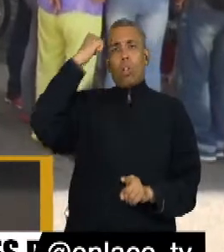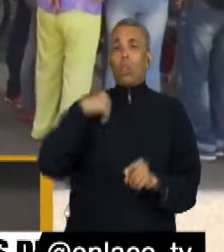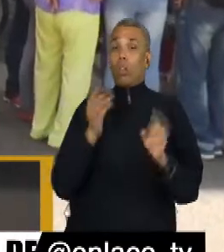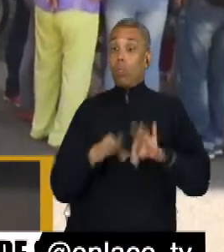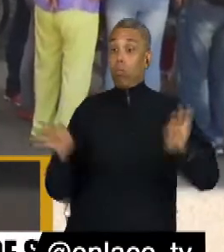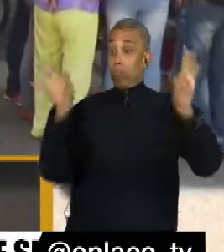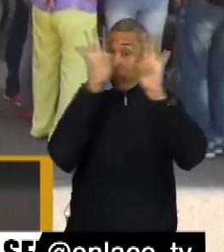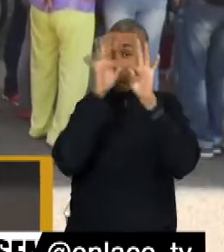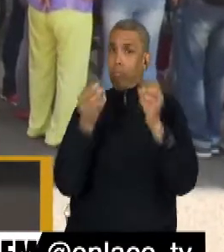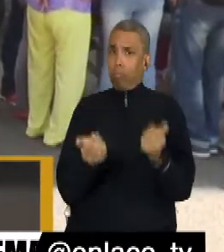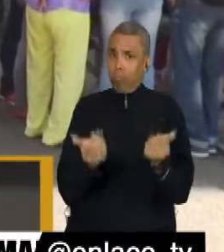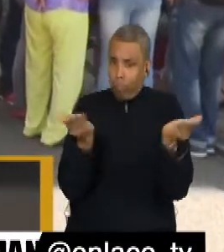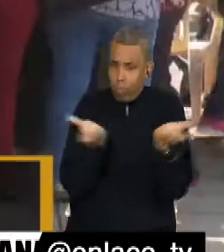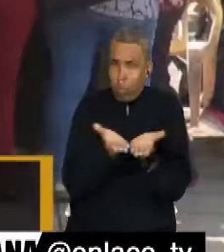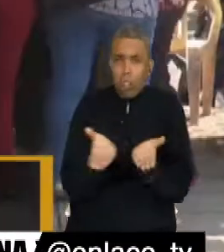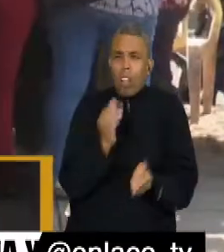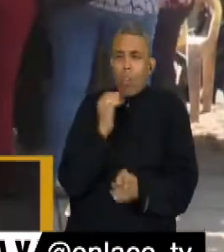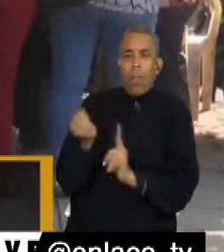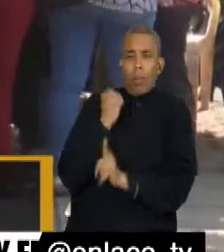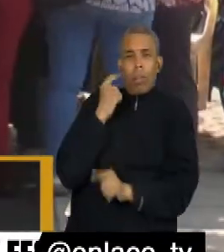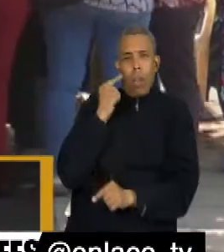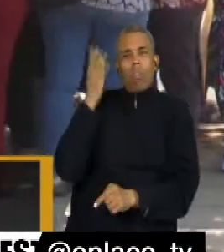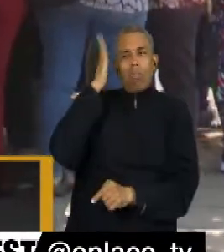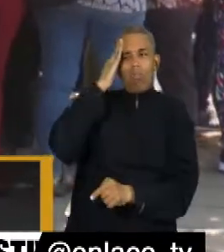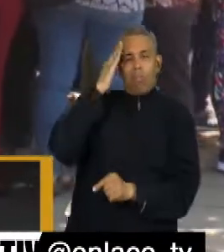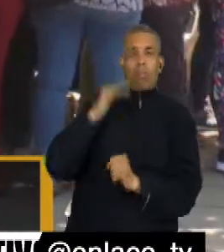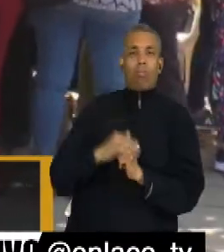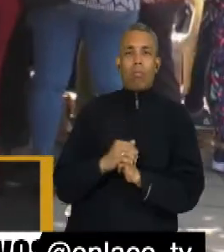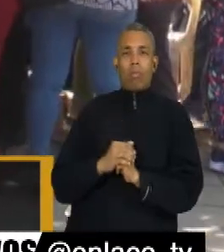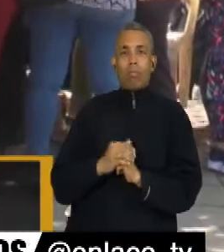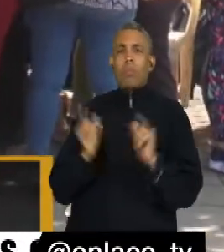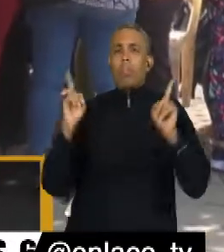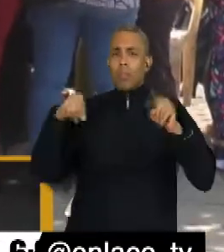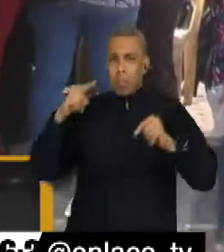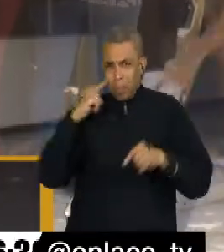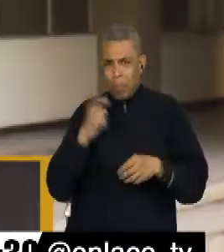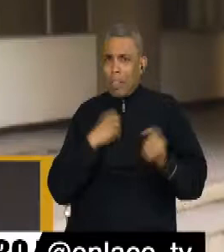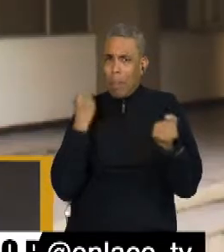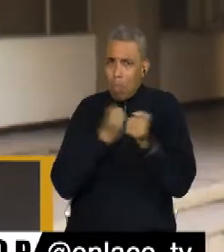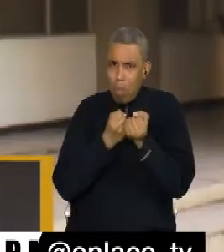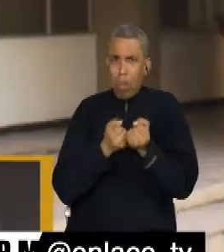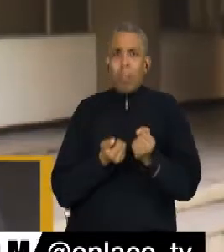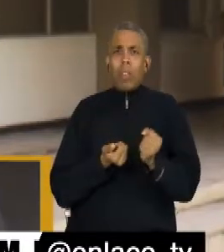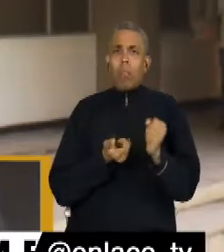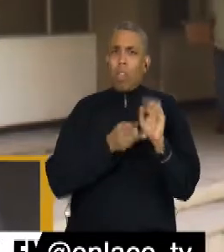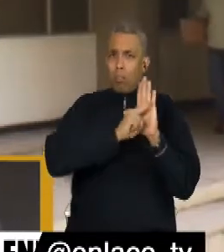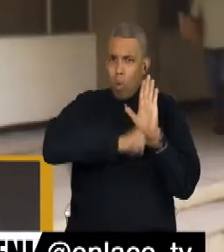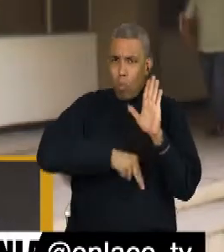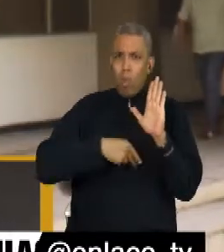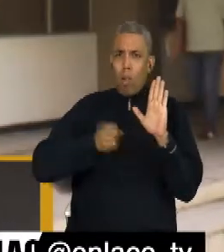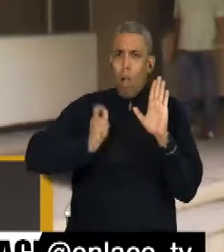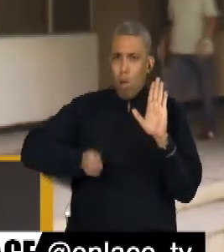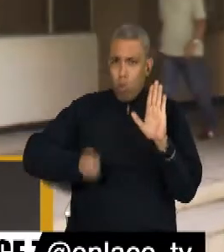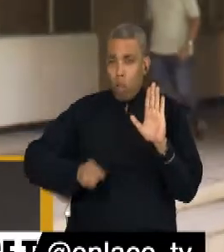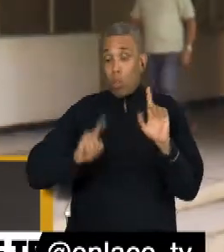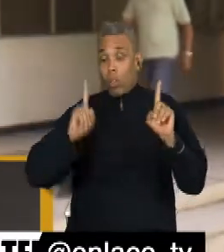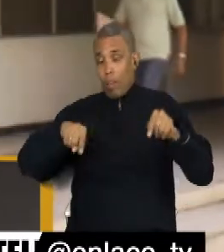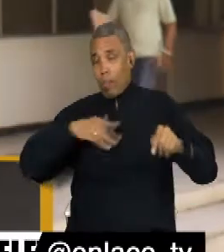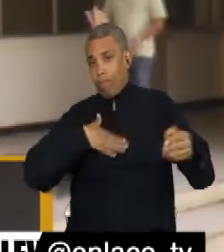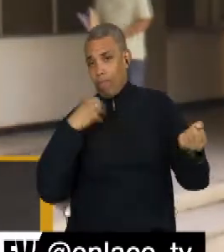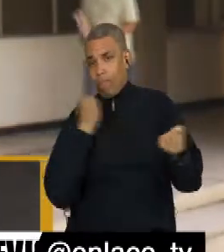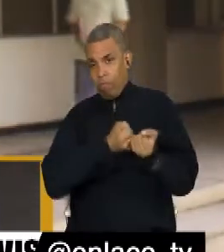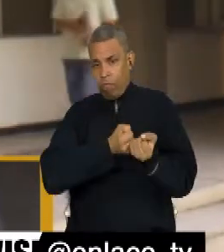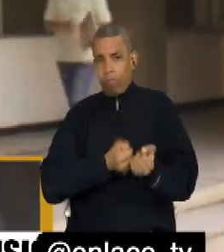las centrales obreras y la rama judicial se unieron al cese de actividades de los profesores. El paro es a nivel estatal,